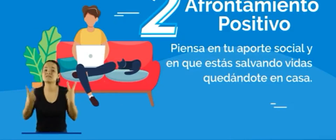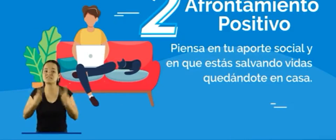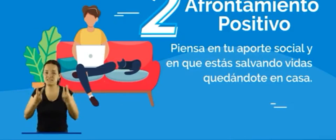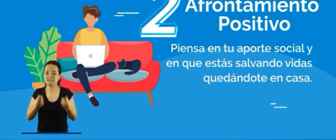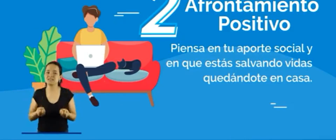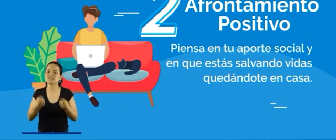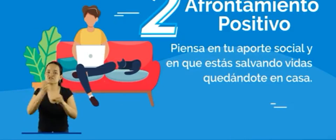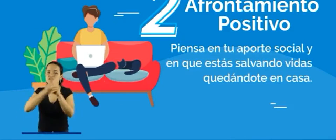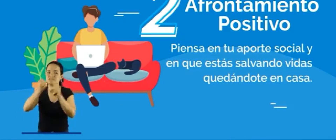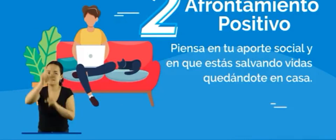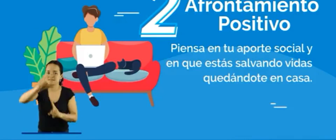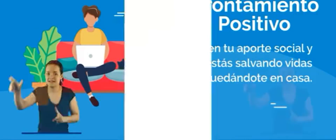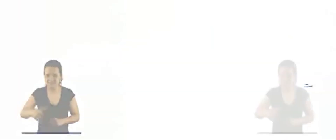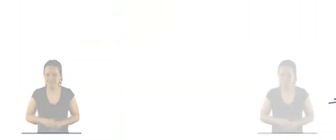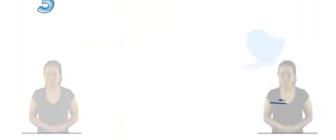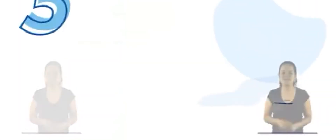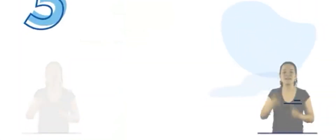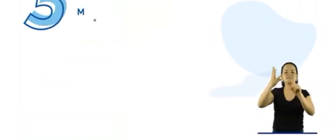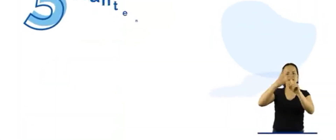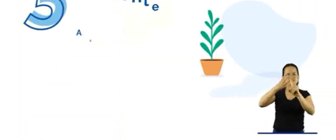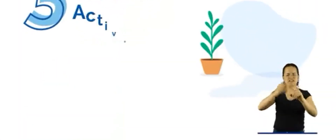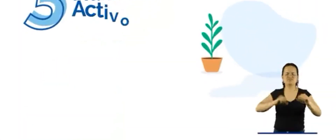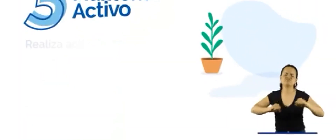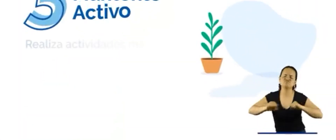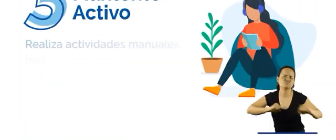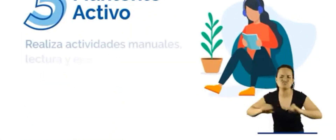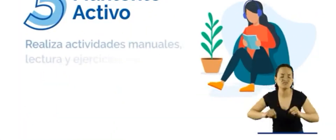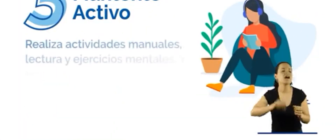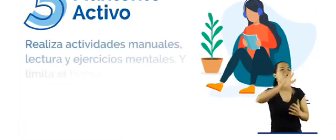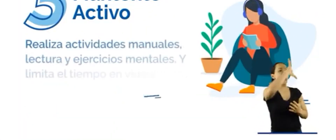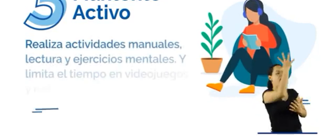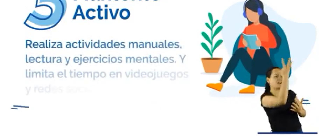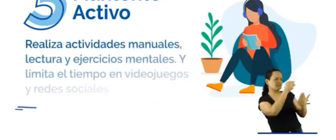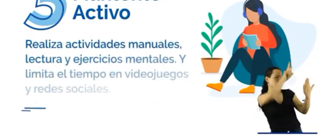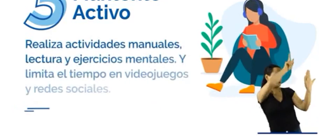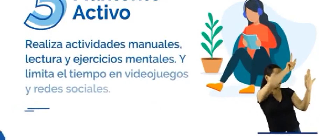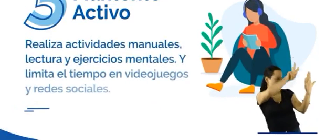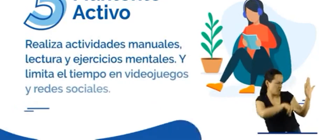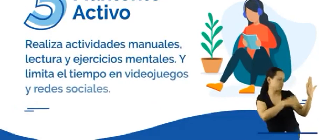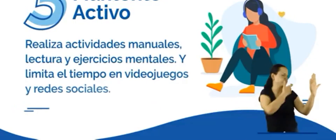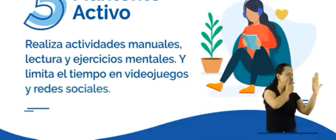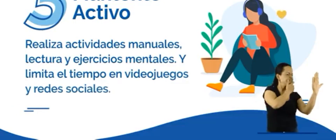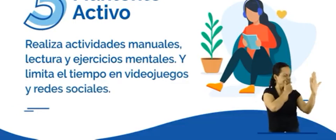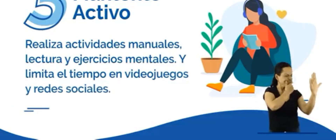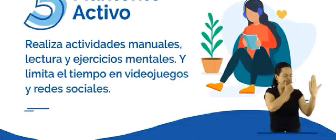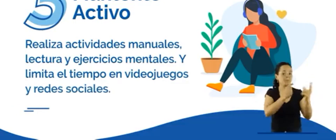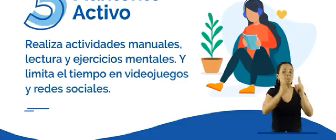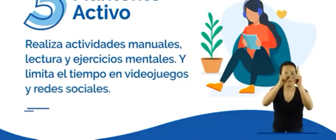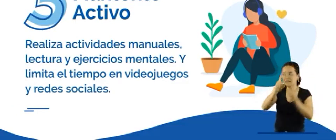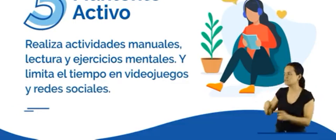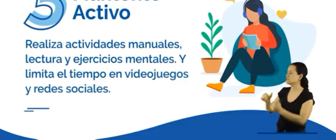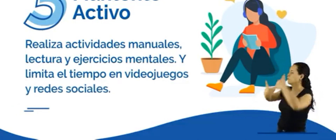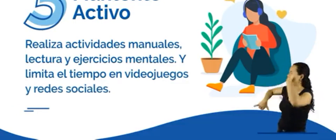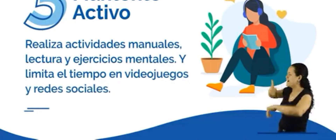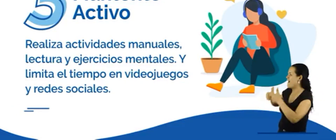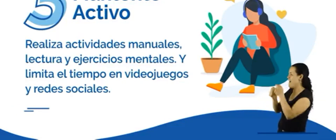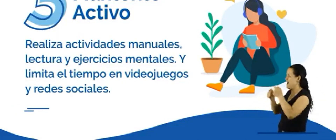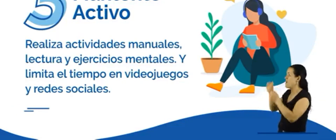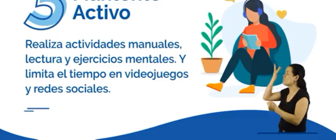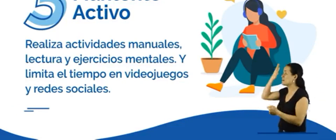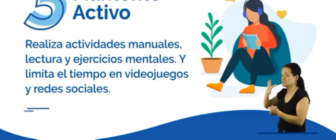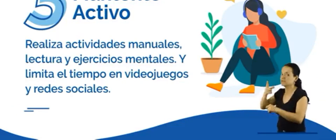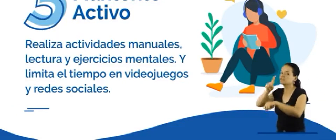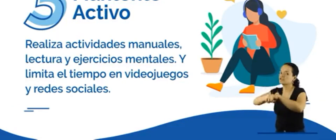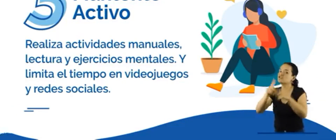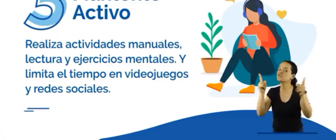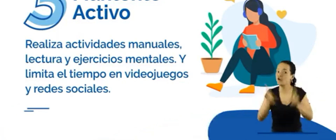salvando vidas quedándote en casa. Mantente activo. Realiza actividades manuales, lectura y ejercicios mentales y limita el tiempo en